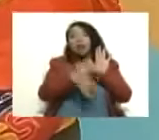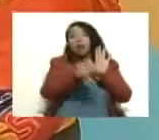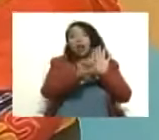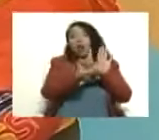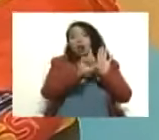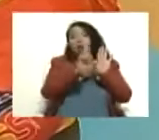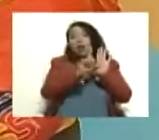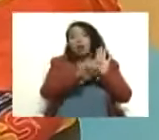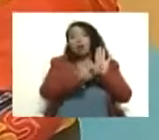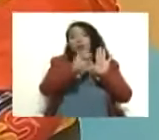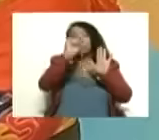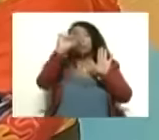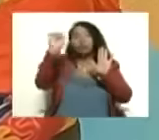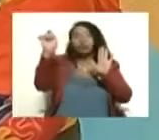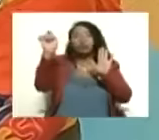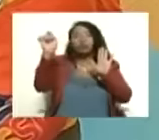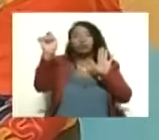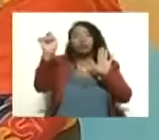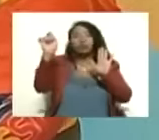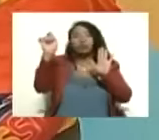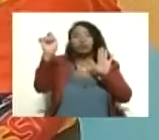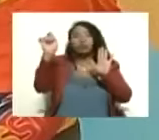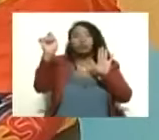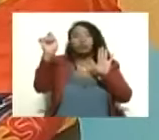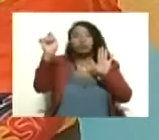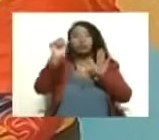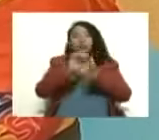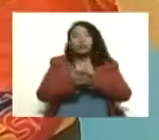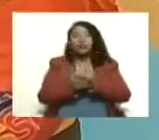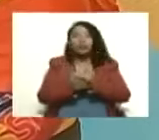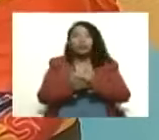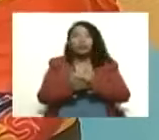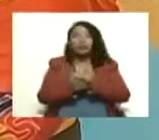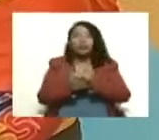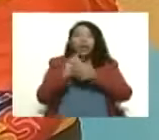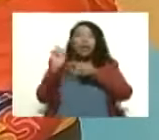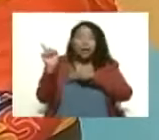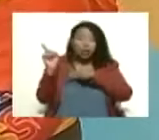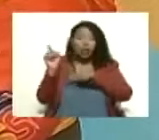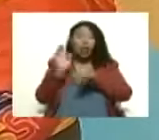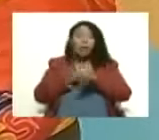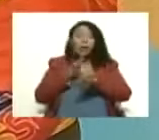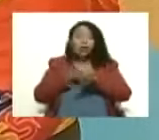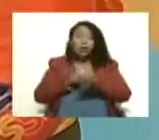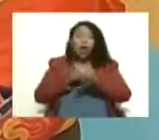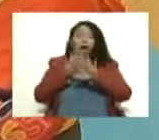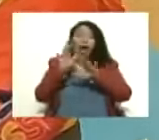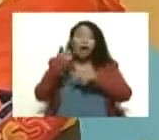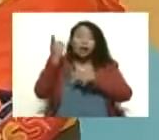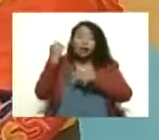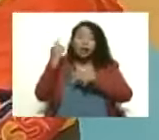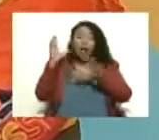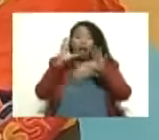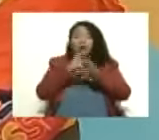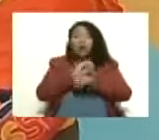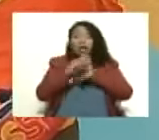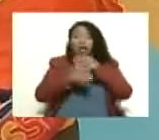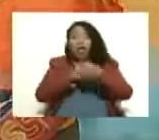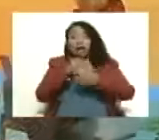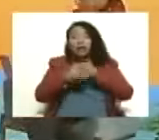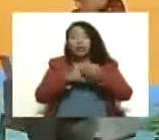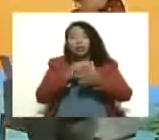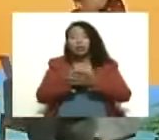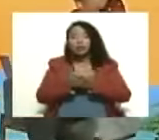según el Popol Buu de todos en Venezuela que es nuestra Constitución y eso fue lo que exactamente hizo anoche de una manera eficaz